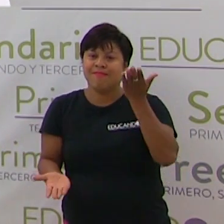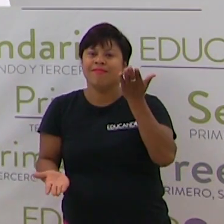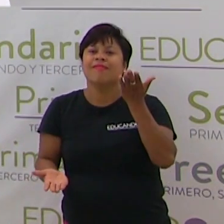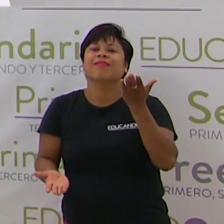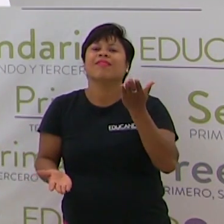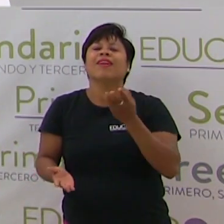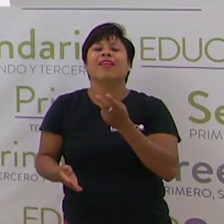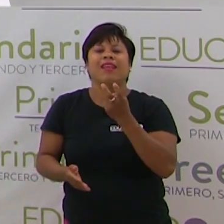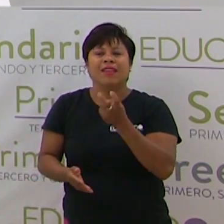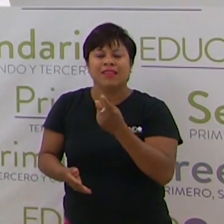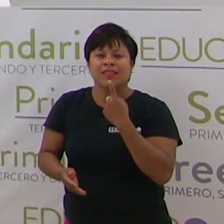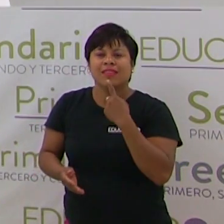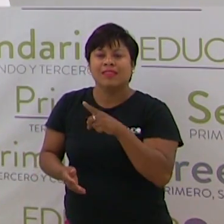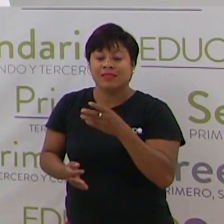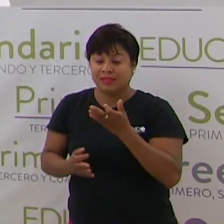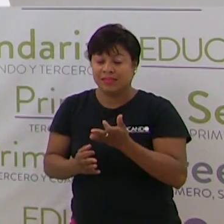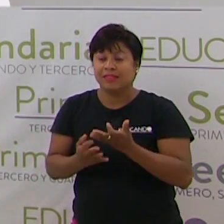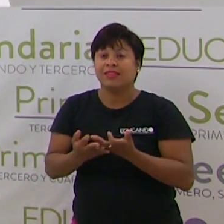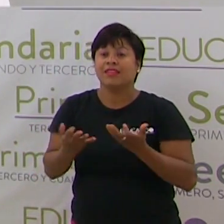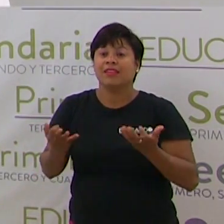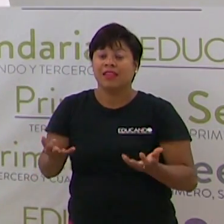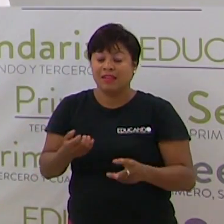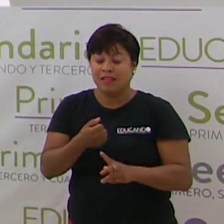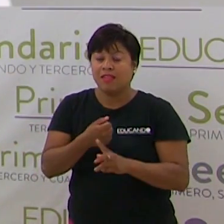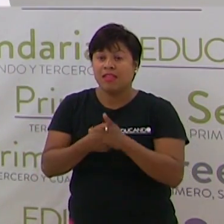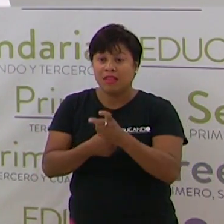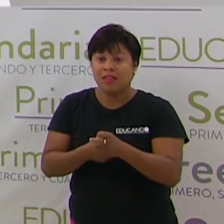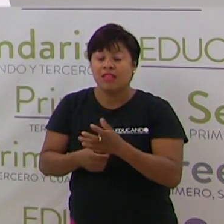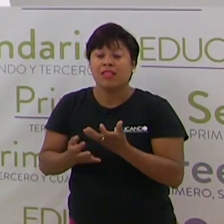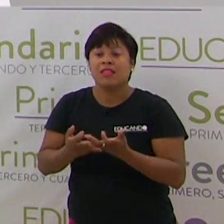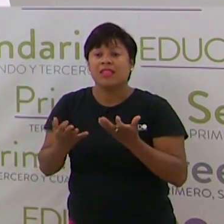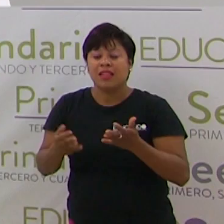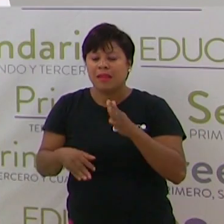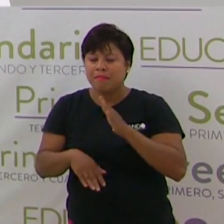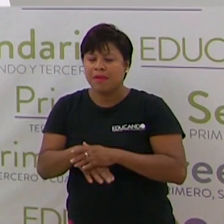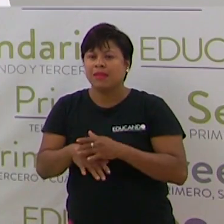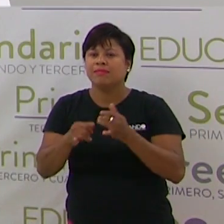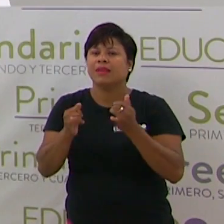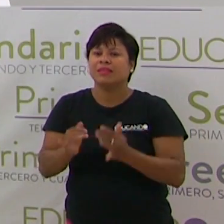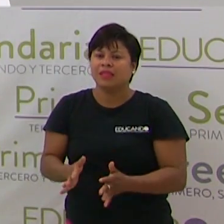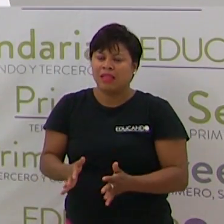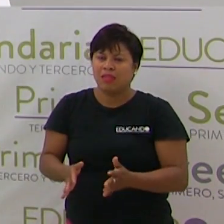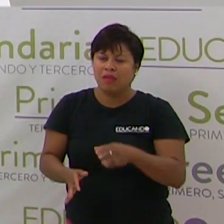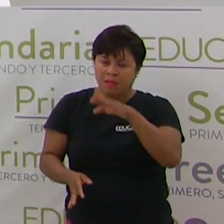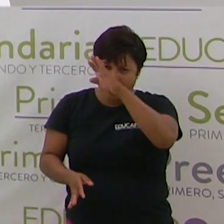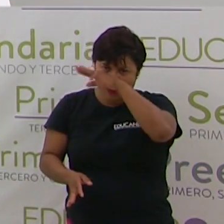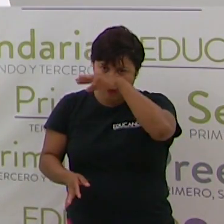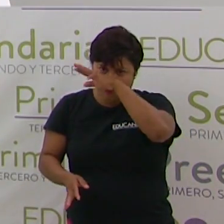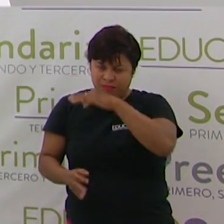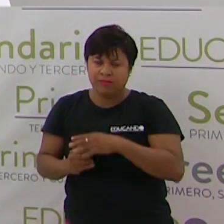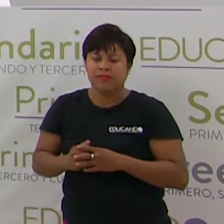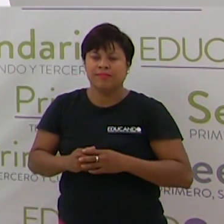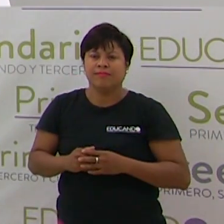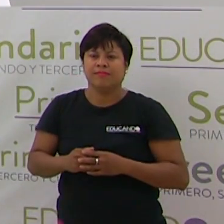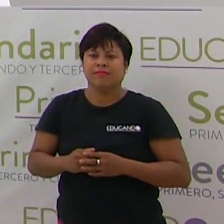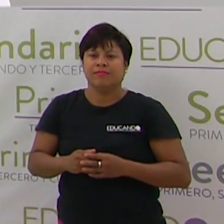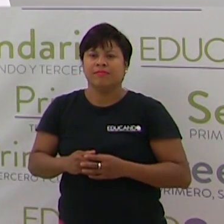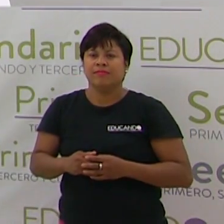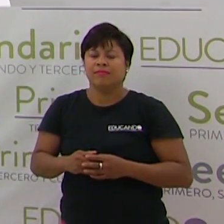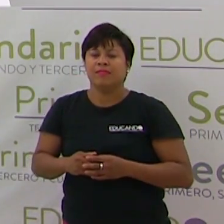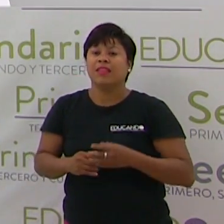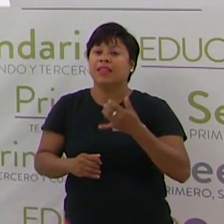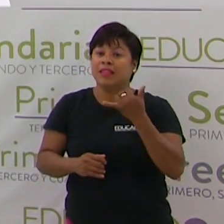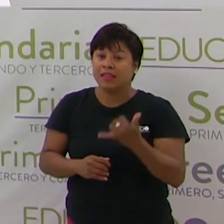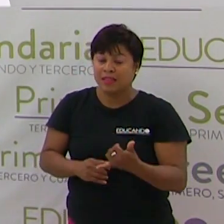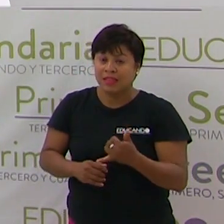Quiere decir que la tierra, el vaso con tierra pesa más que un mango.